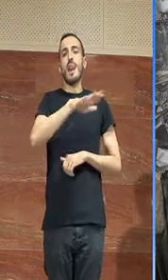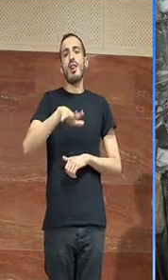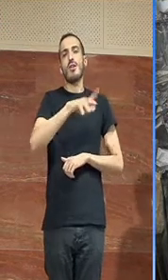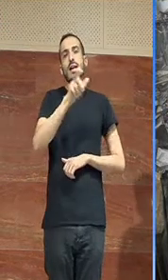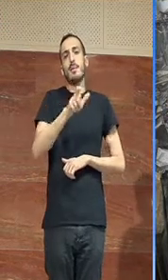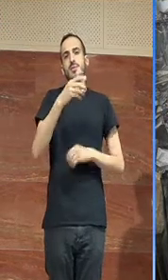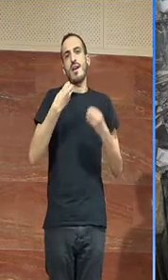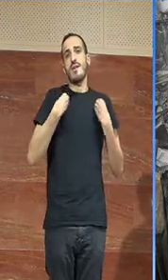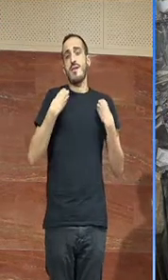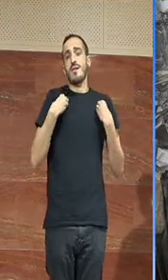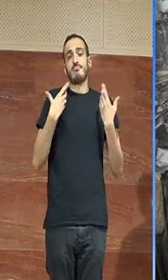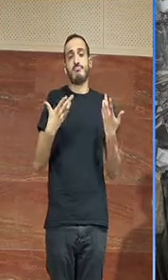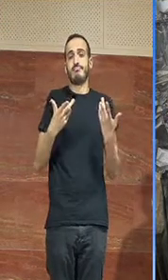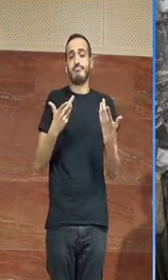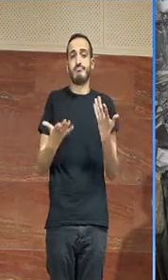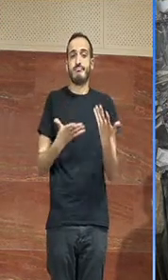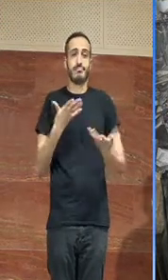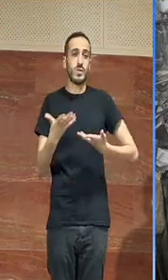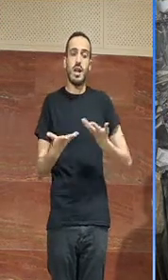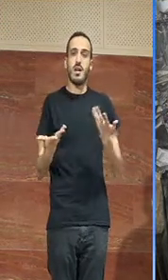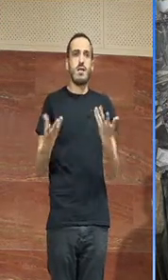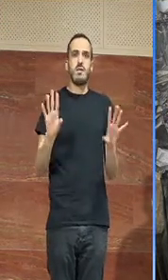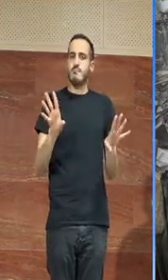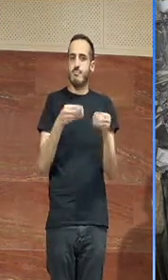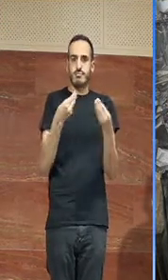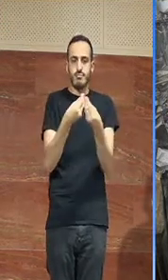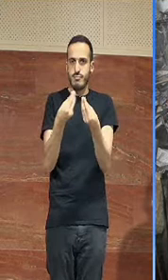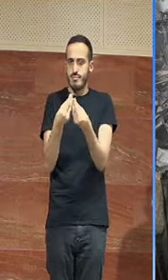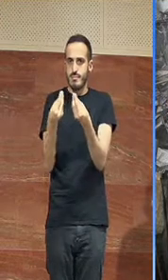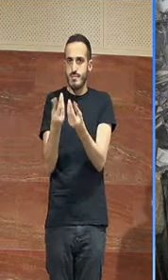nivel de hacinamiento, con esa densidad de ocupación, cómo se puede